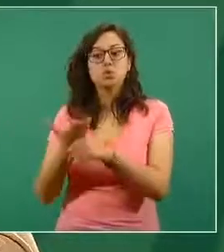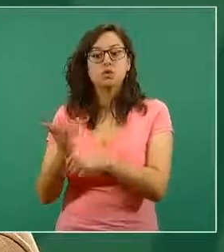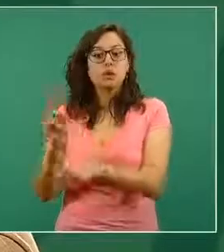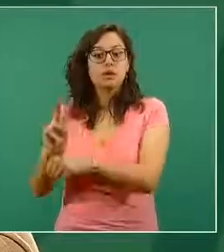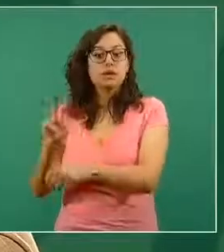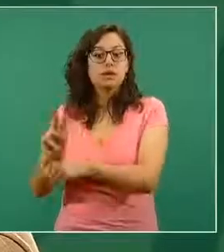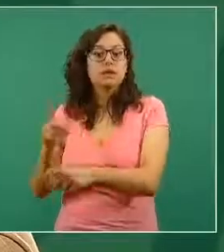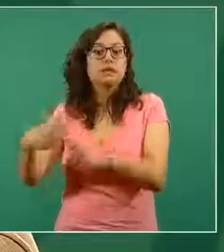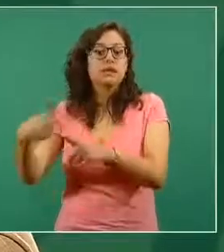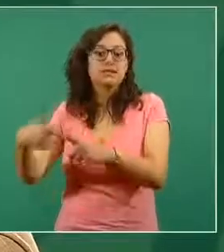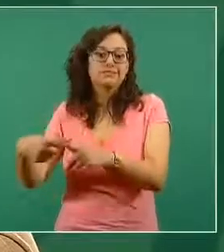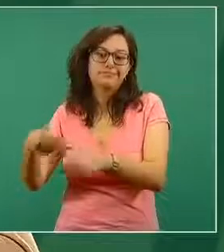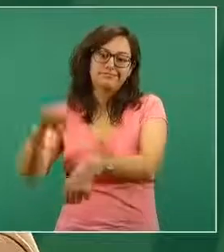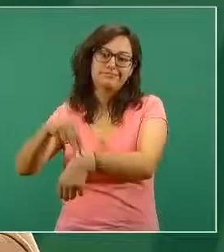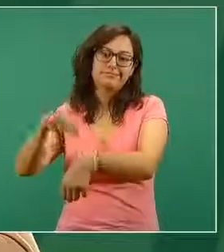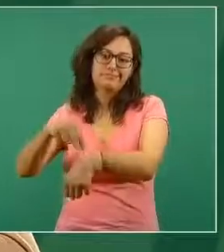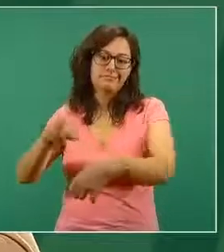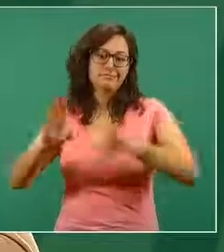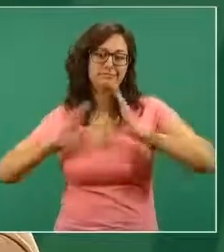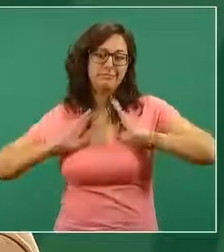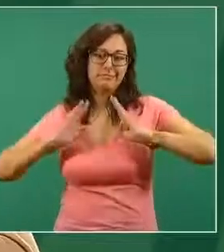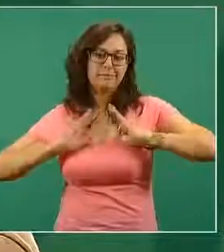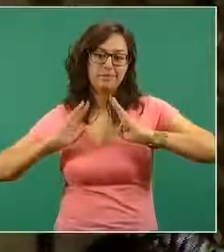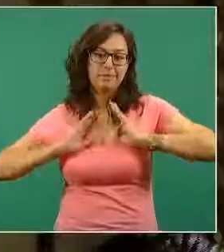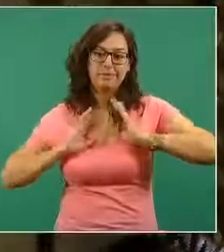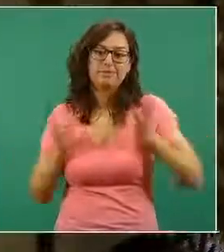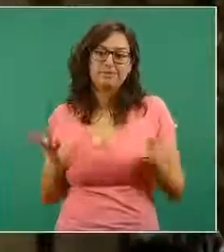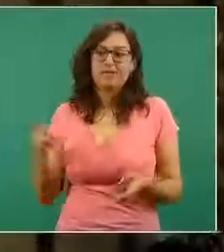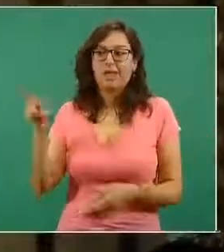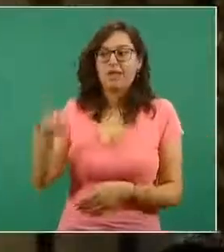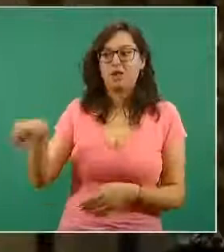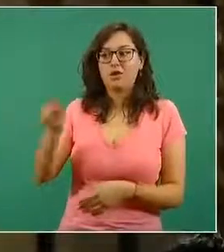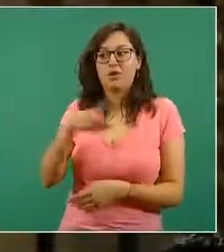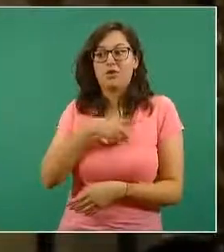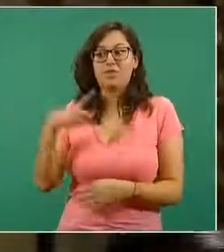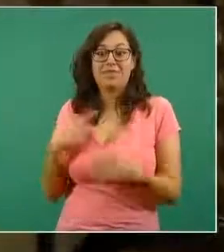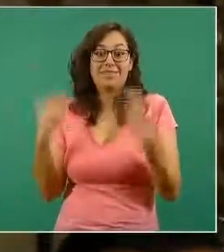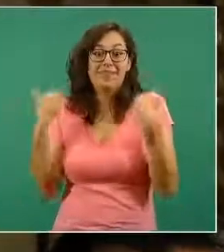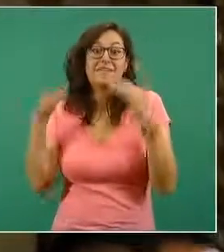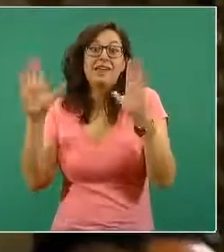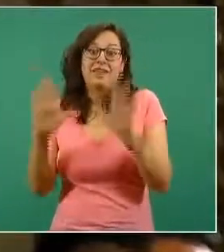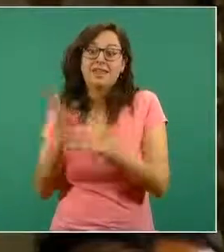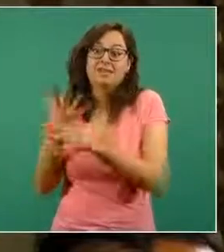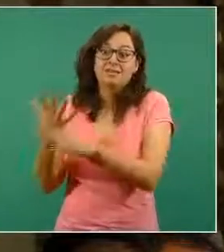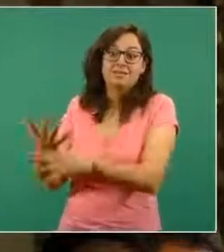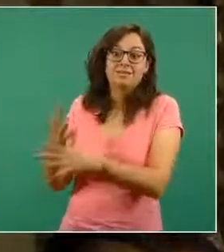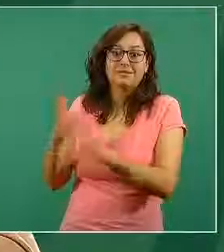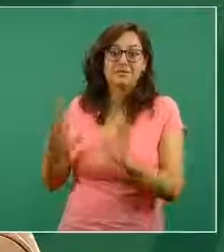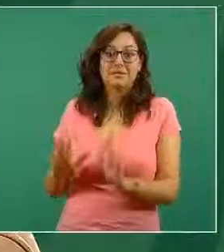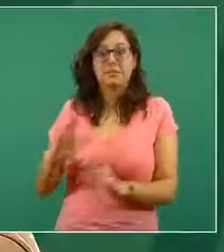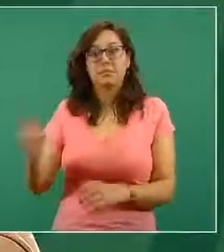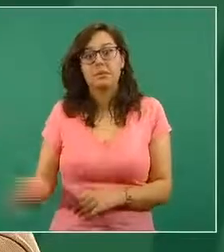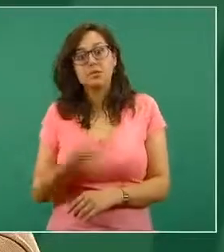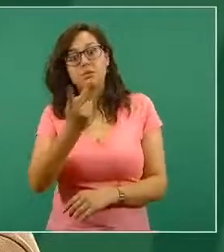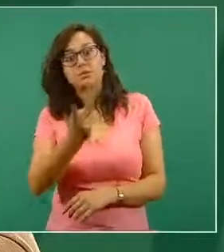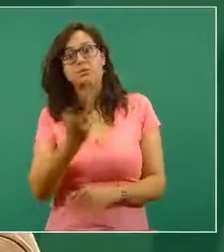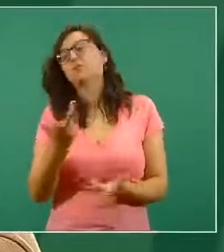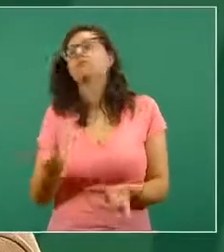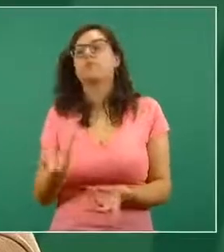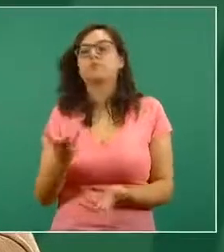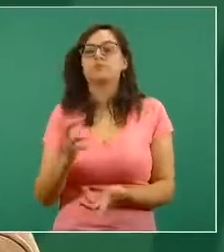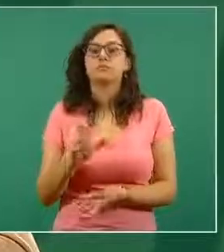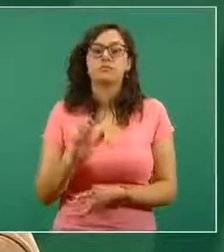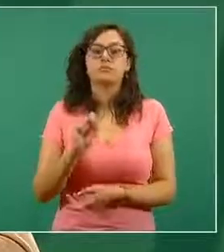Fuerzas Armadas, serían ellos en un momento dado quienes tendrían que informar tanto del estado de salud y de la identificación si fue